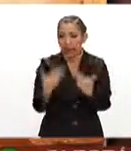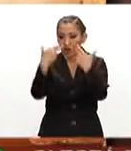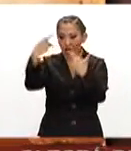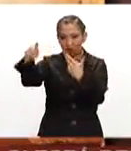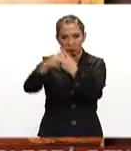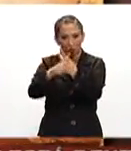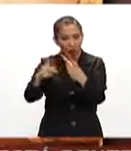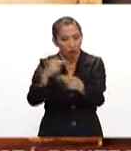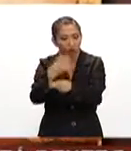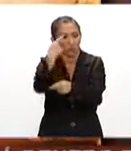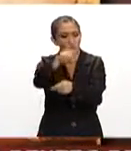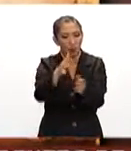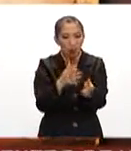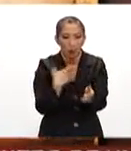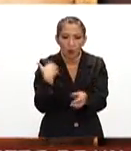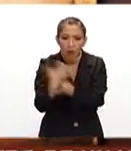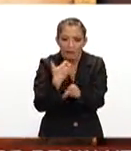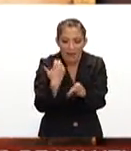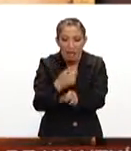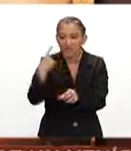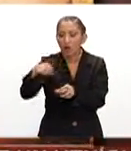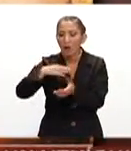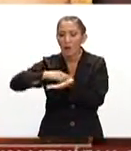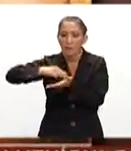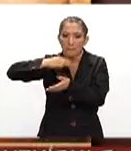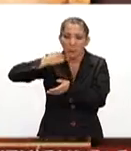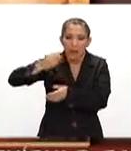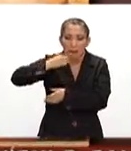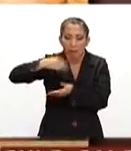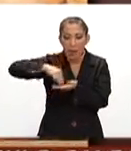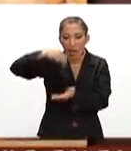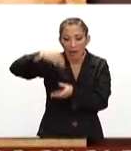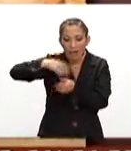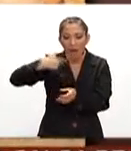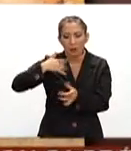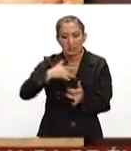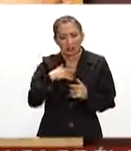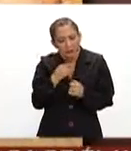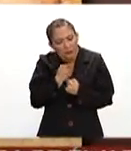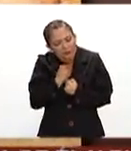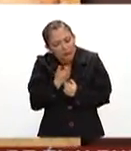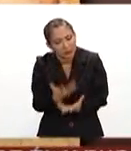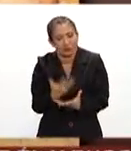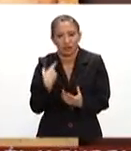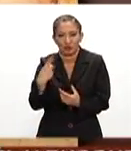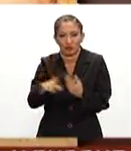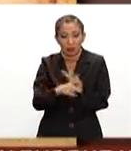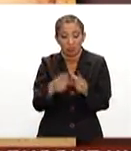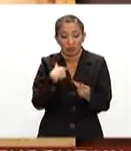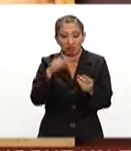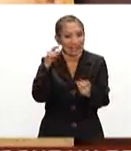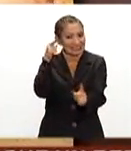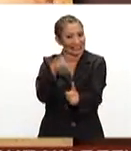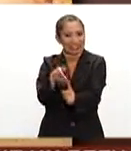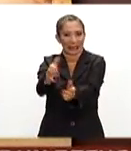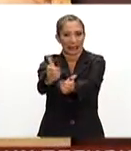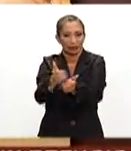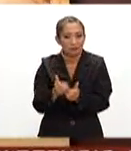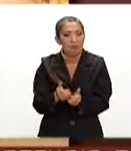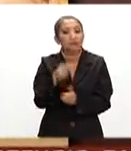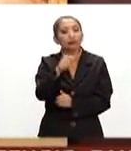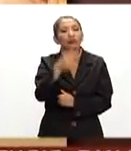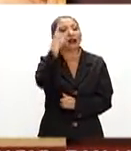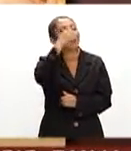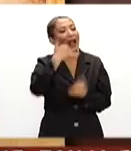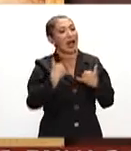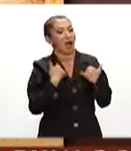sus productos, tienen su café, sacan su mermelada, le echan corazón a sus productos y ya tenemos ese punto de venta. Para los jóvenes